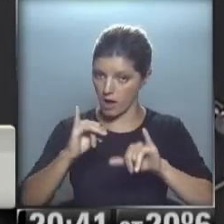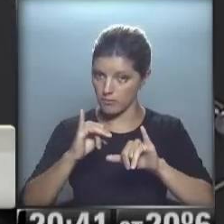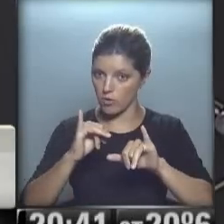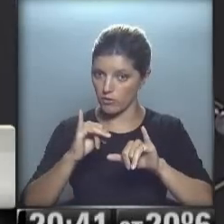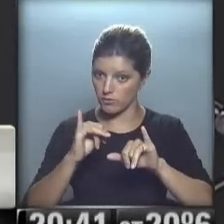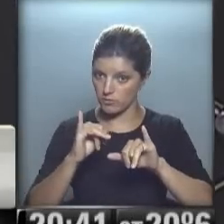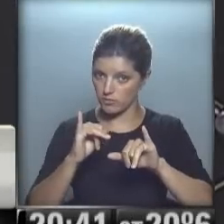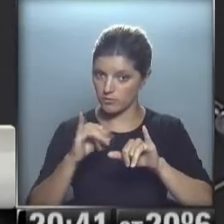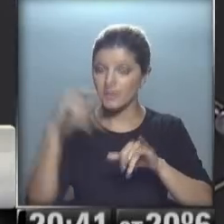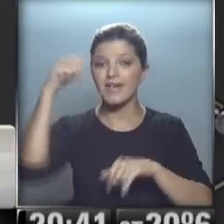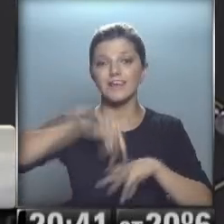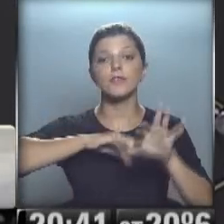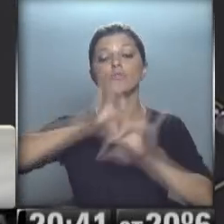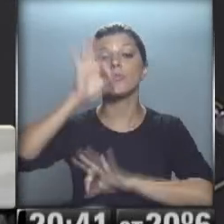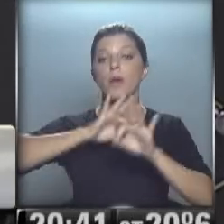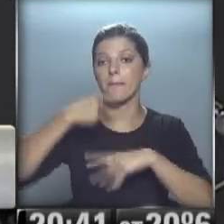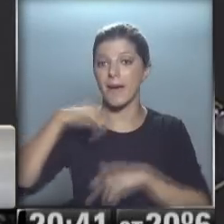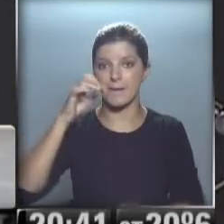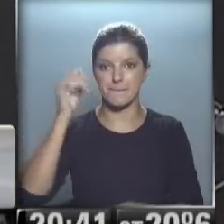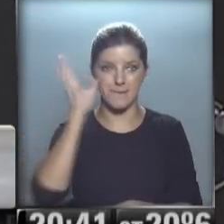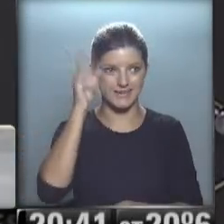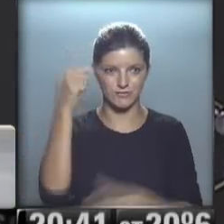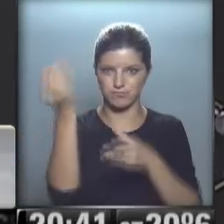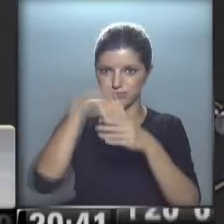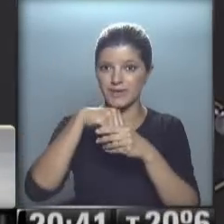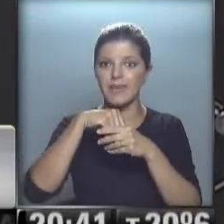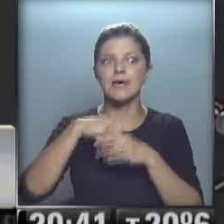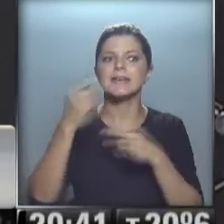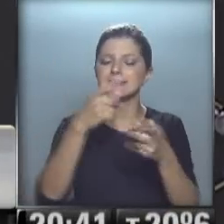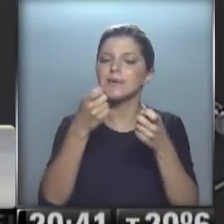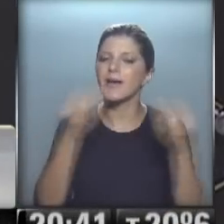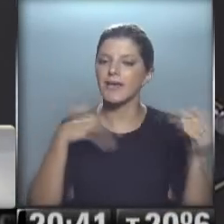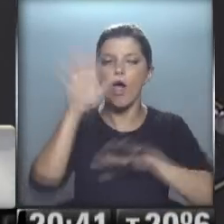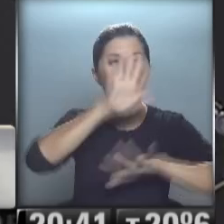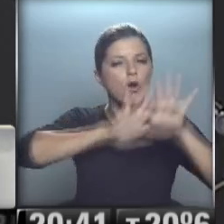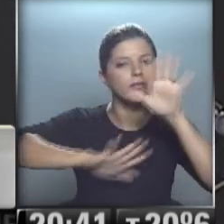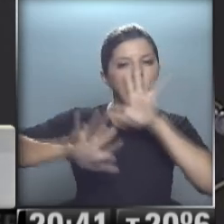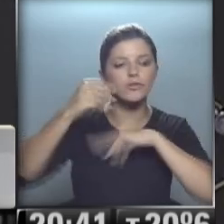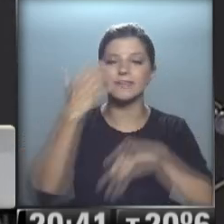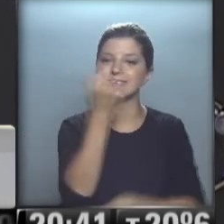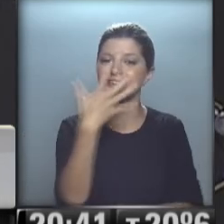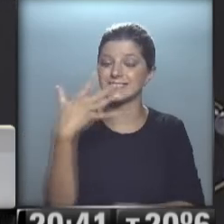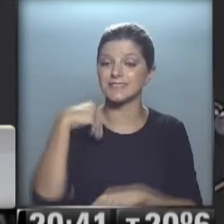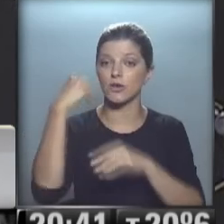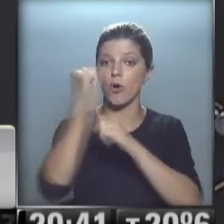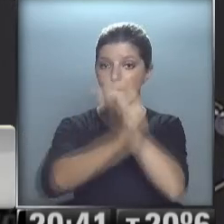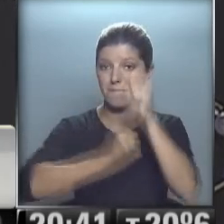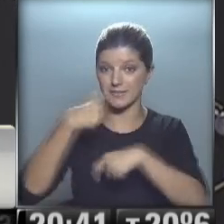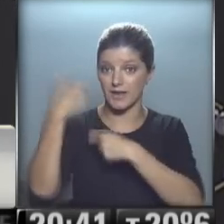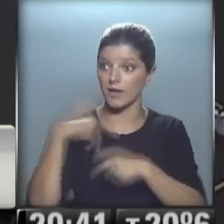se trataba de un programa muy ambicioso que involucraba la coordinación de 65 empresas proveedoras